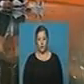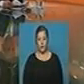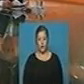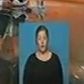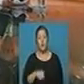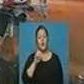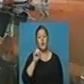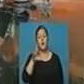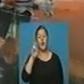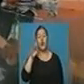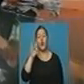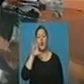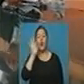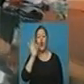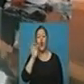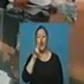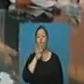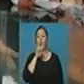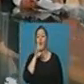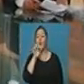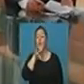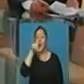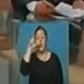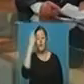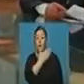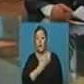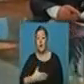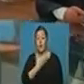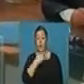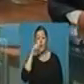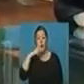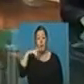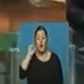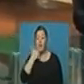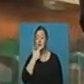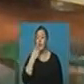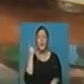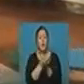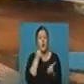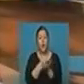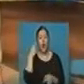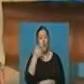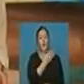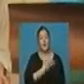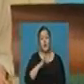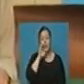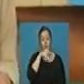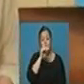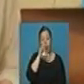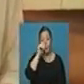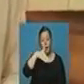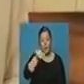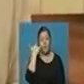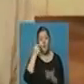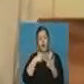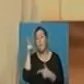Se llama Rodrigo Duterte y es el flamante presidente de Filipinas. El hombre no ahorra insultos ni contra el presidente de Estados Unidos, Barack Obama, ni